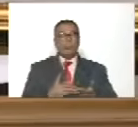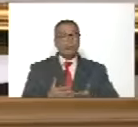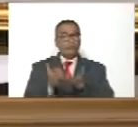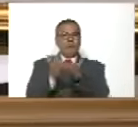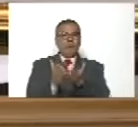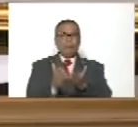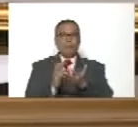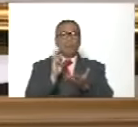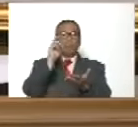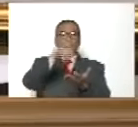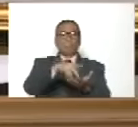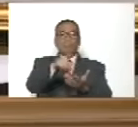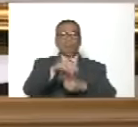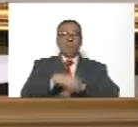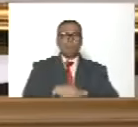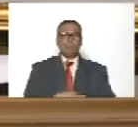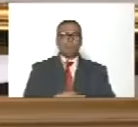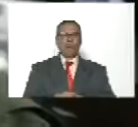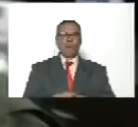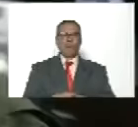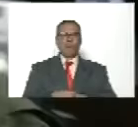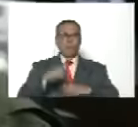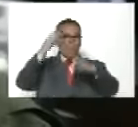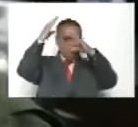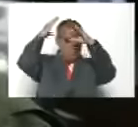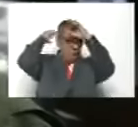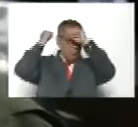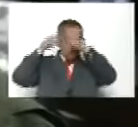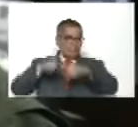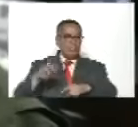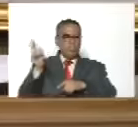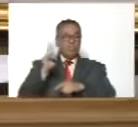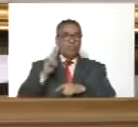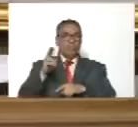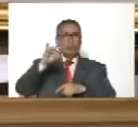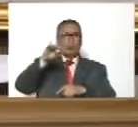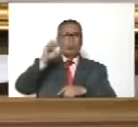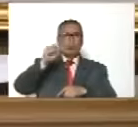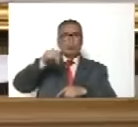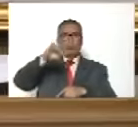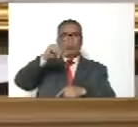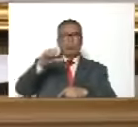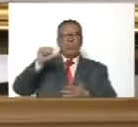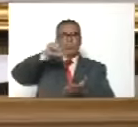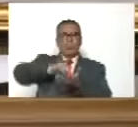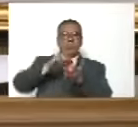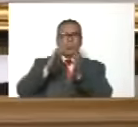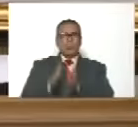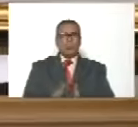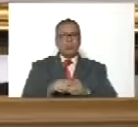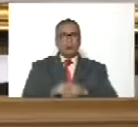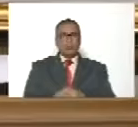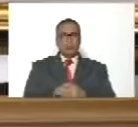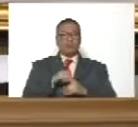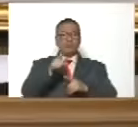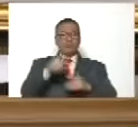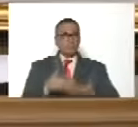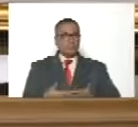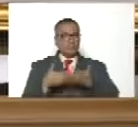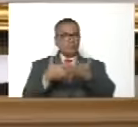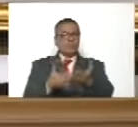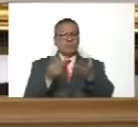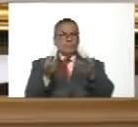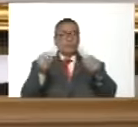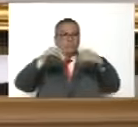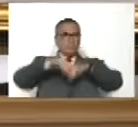sirvan a acudir a la Embajada de la República Islámica de Irán para presentar